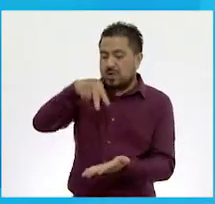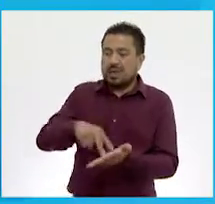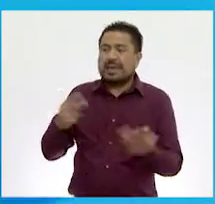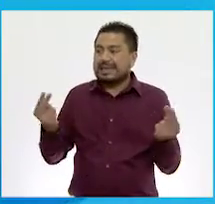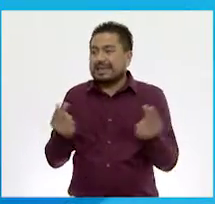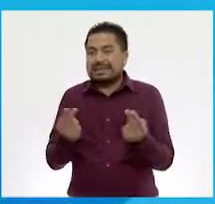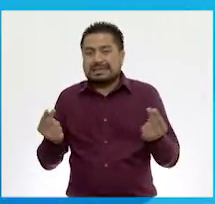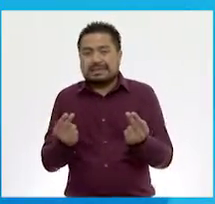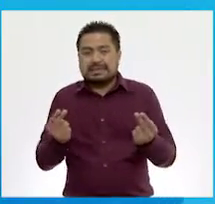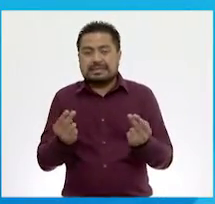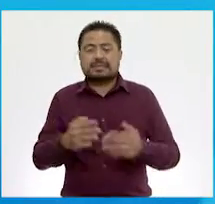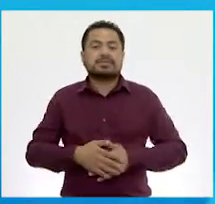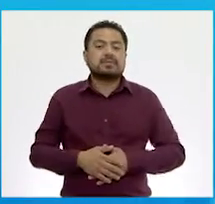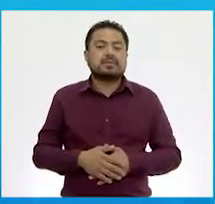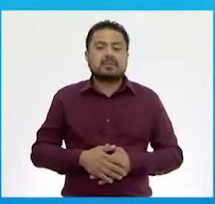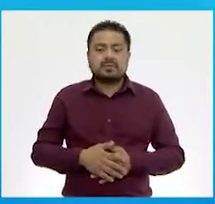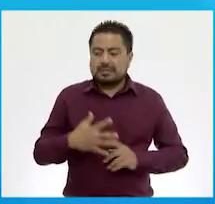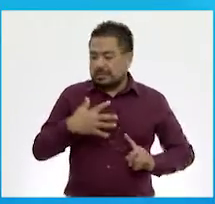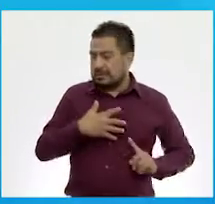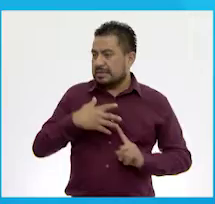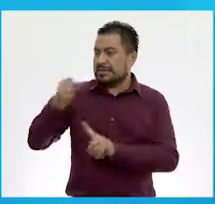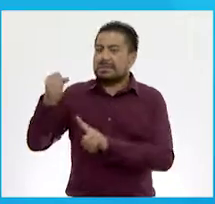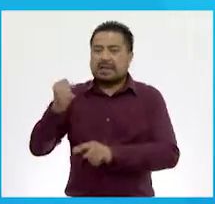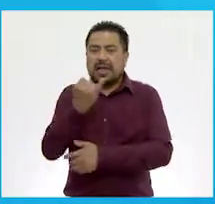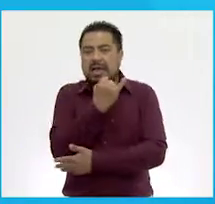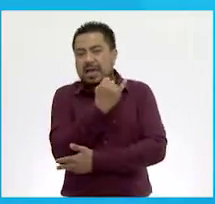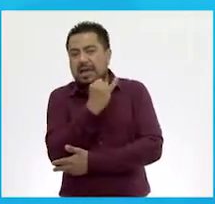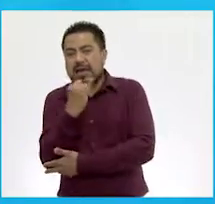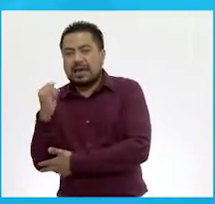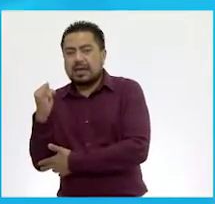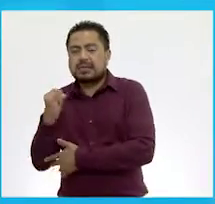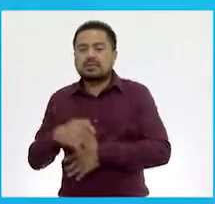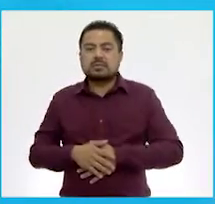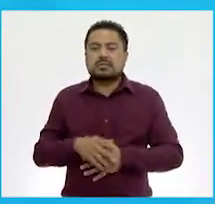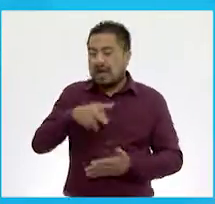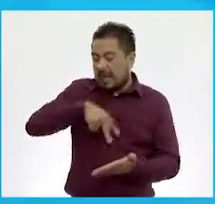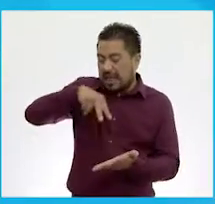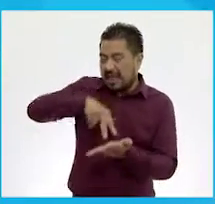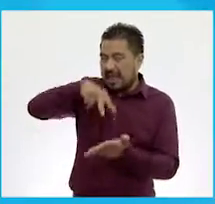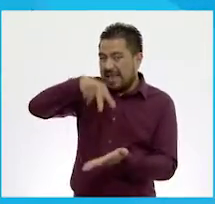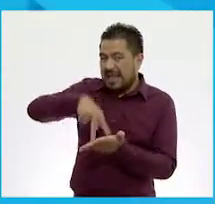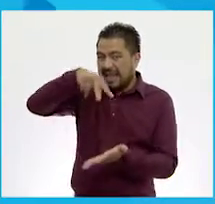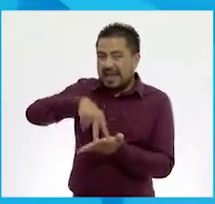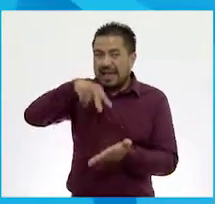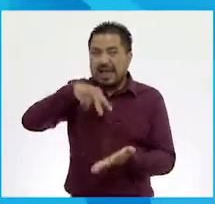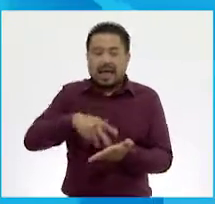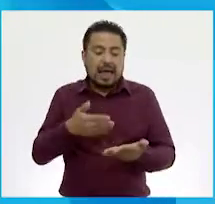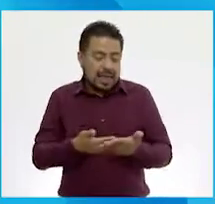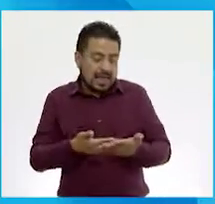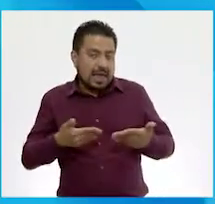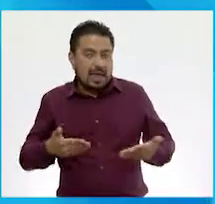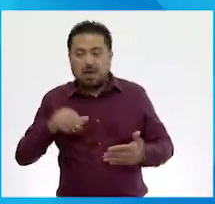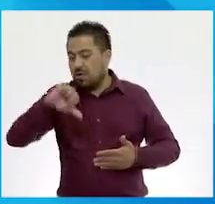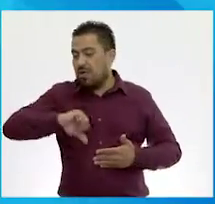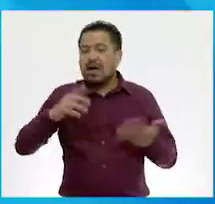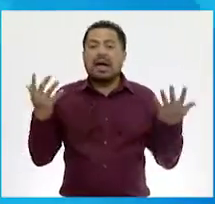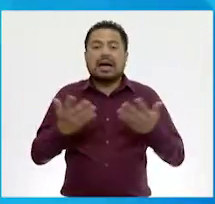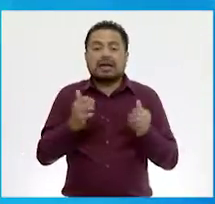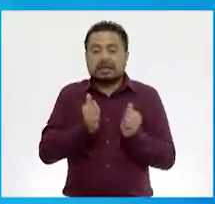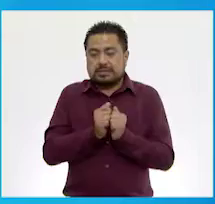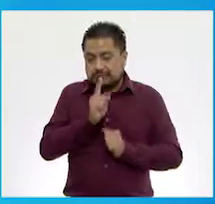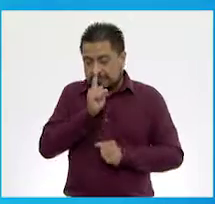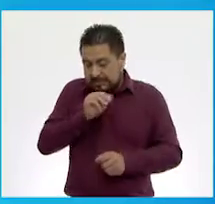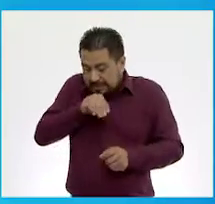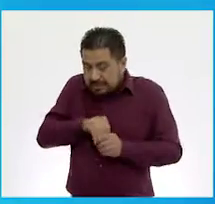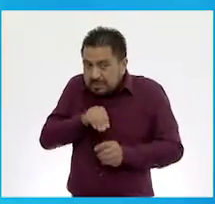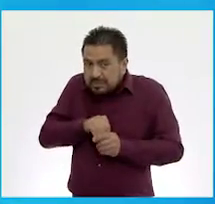necesito! ¡Me saques de este jardín! ¡Y saltamos! Y esta vez lo vamos a hacer en